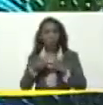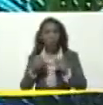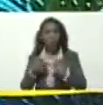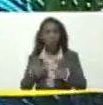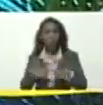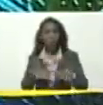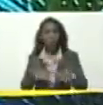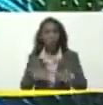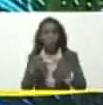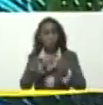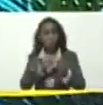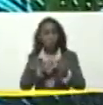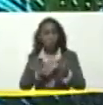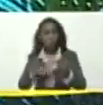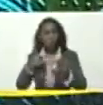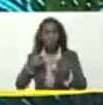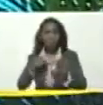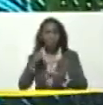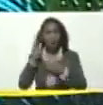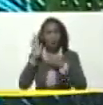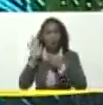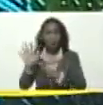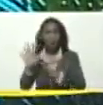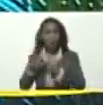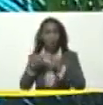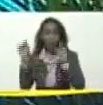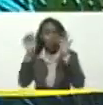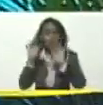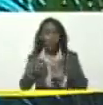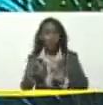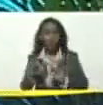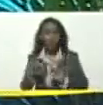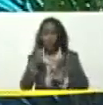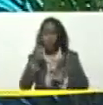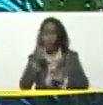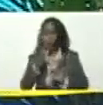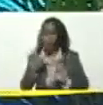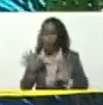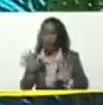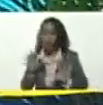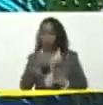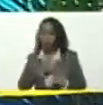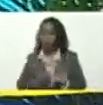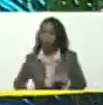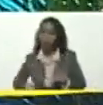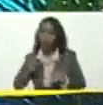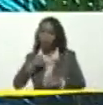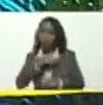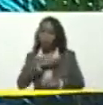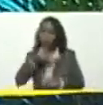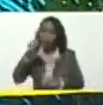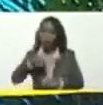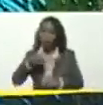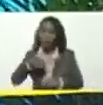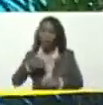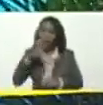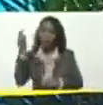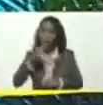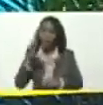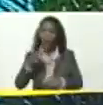La lectura tiene que ser por todas las vías. Y bueno, presidente, aquí nosotros, la verdad es